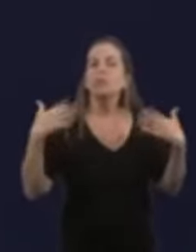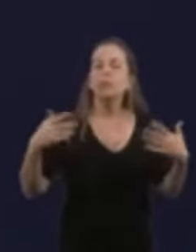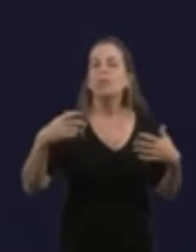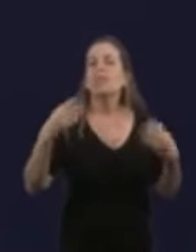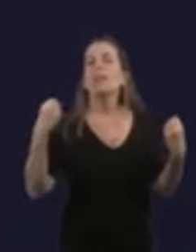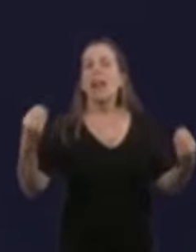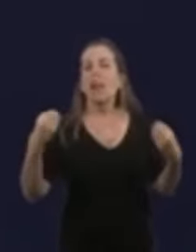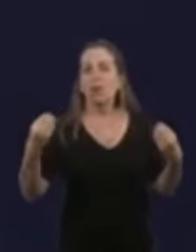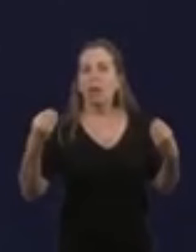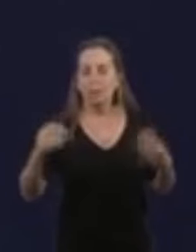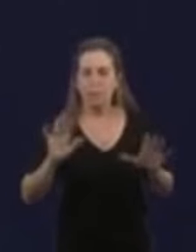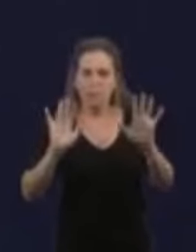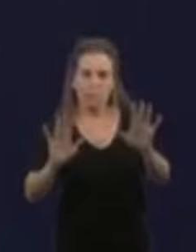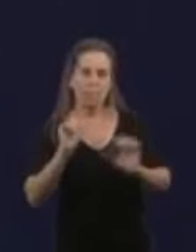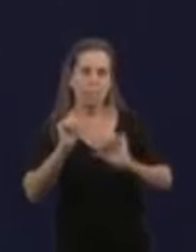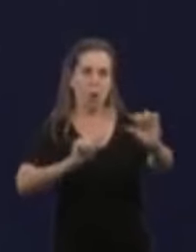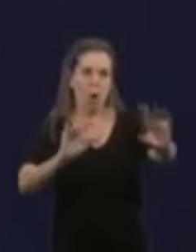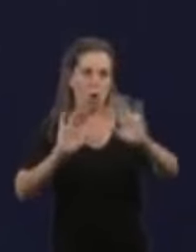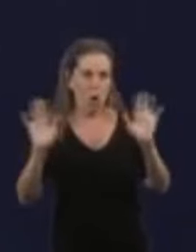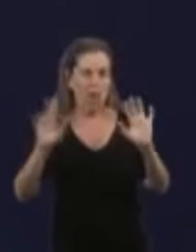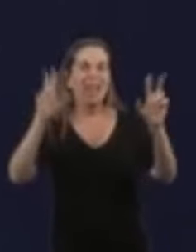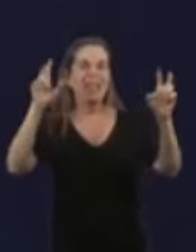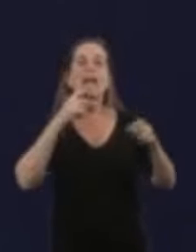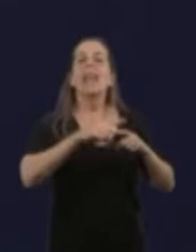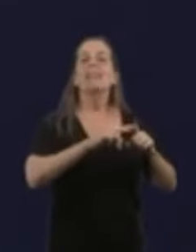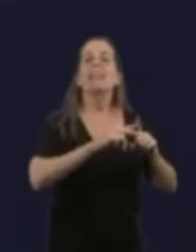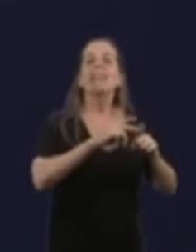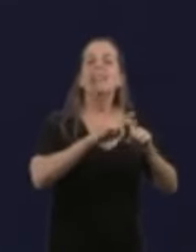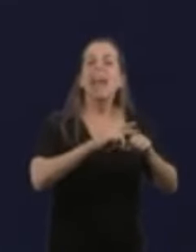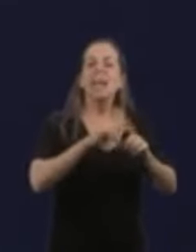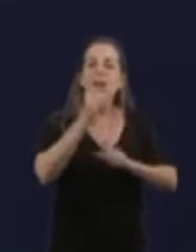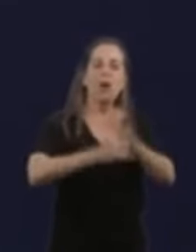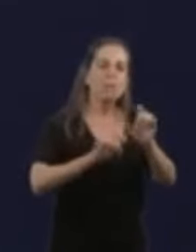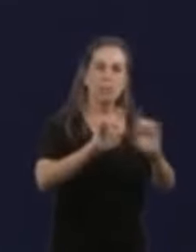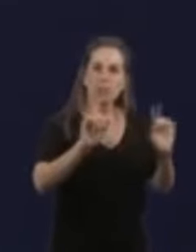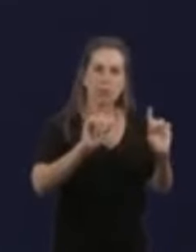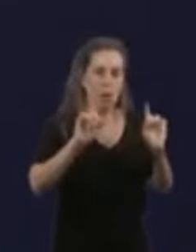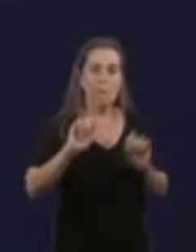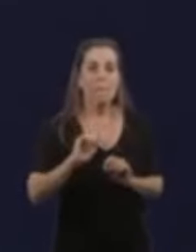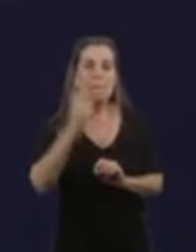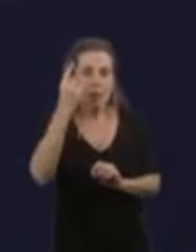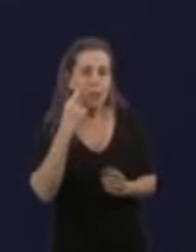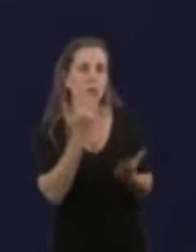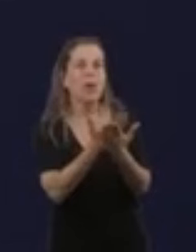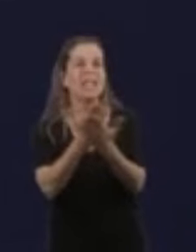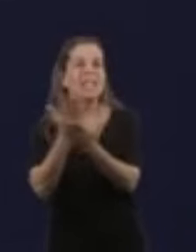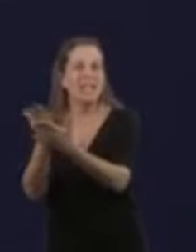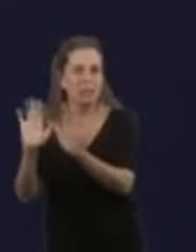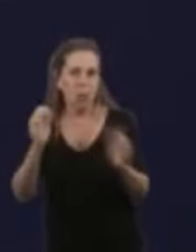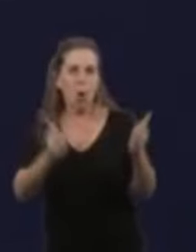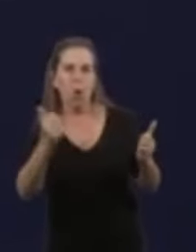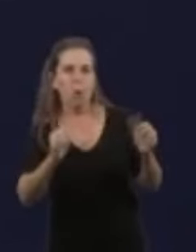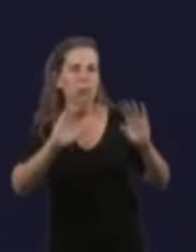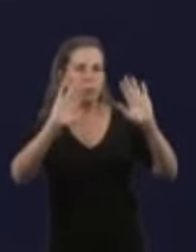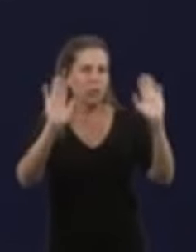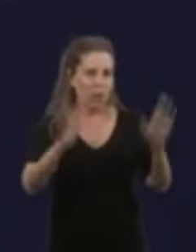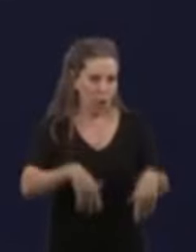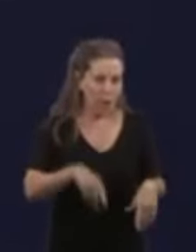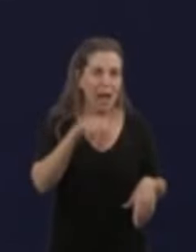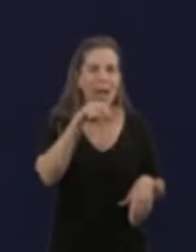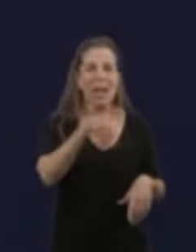entrar en cues que lo harán los técnicos llegado el momento en primer lugar la licitación que sido de baja era una obra que tenía